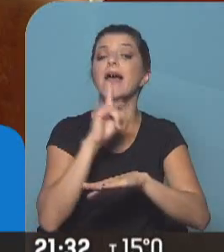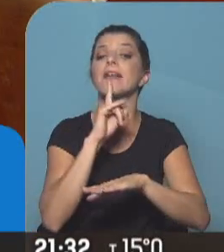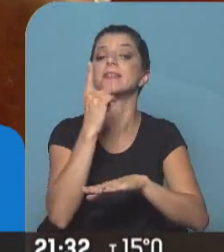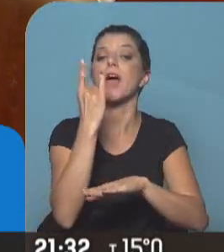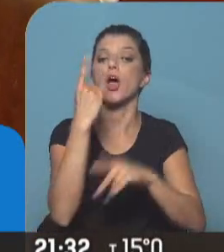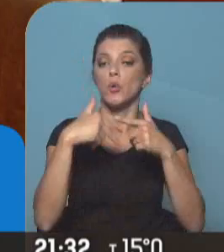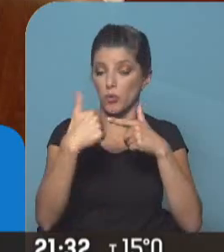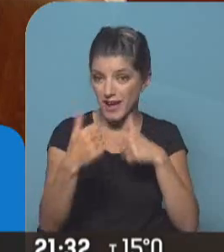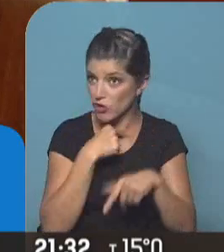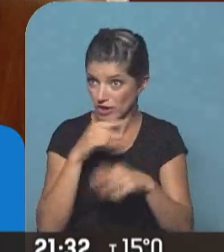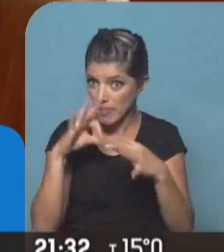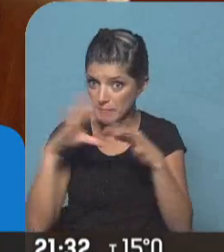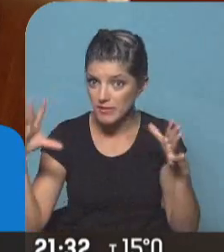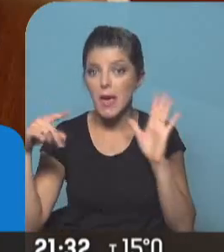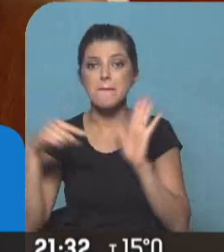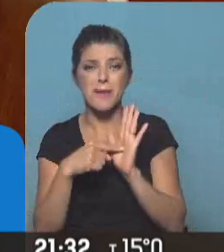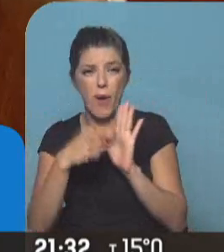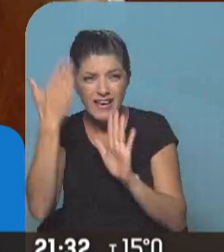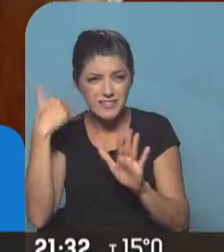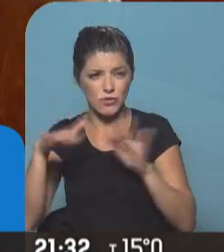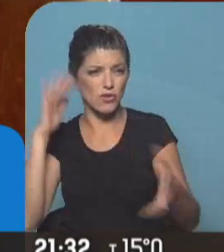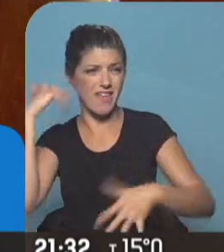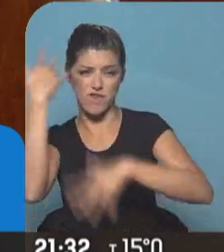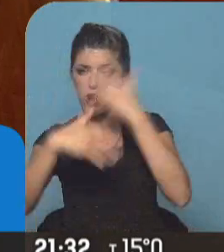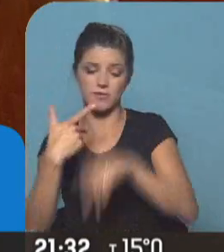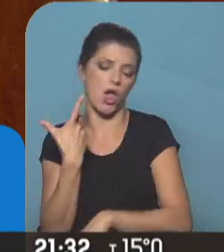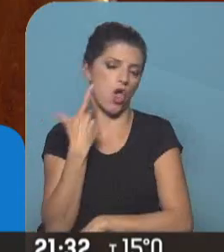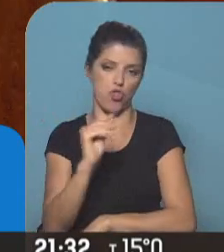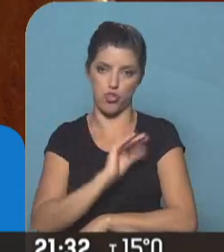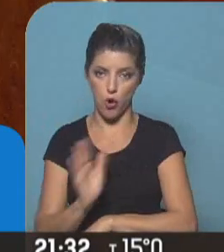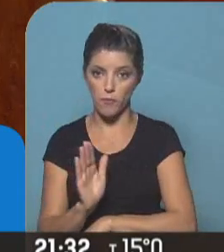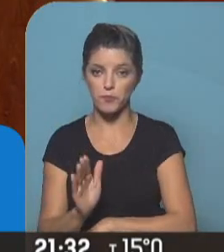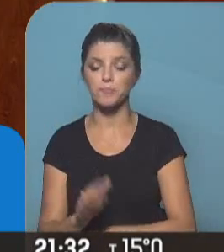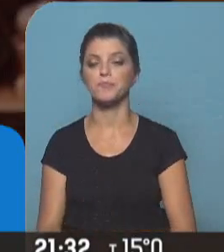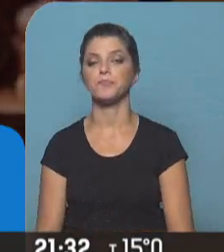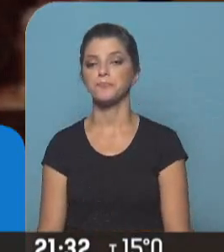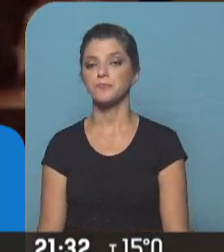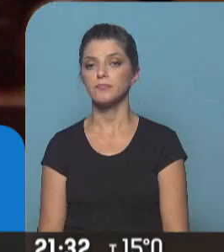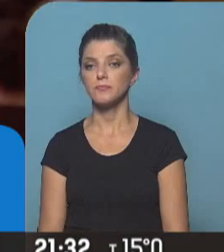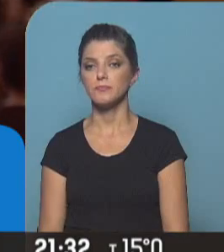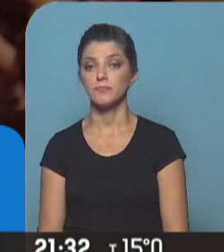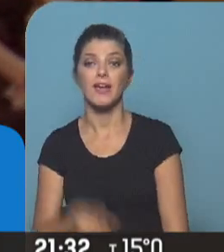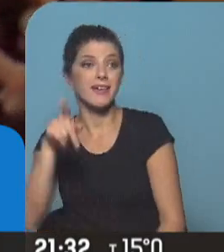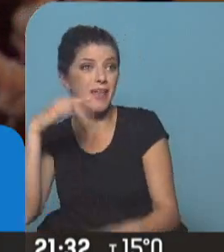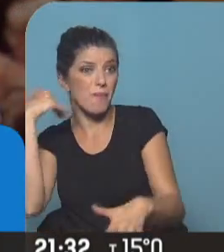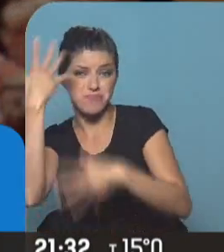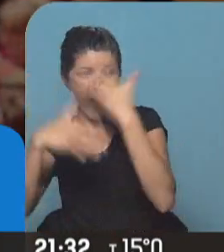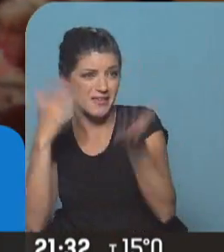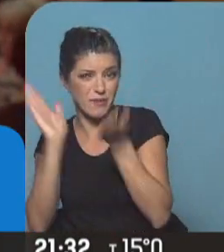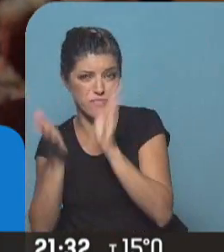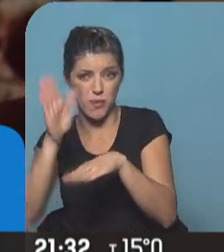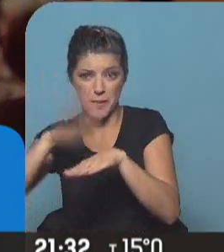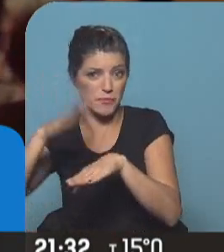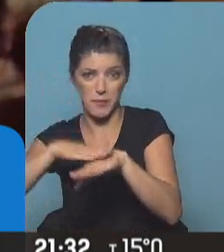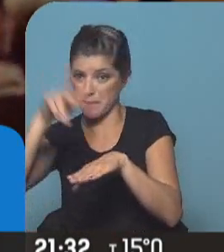pero que repudian lo que pasó ayer entonces la violencia la violencia la violencia ejercida únicamente clarísimamente por parte de la